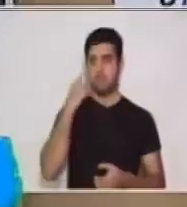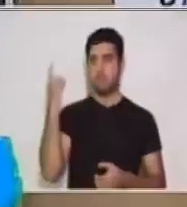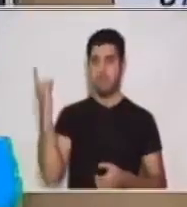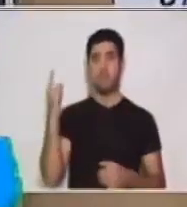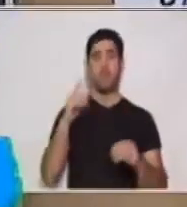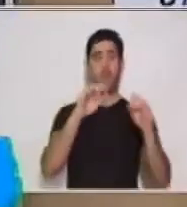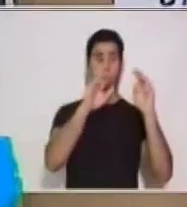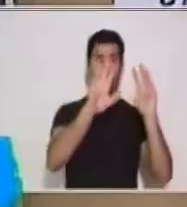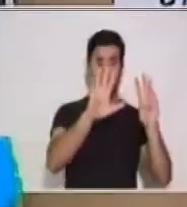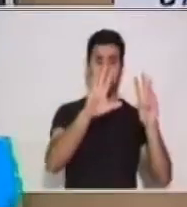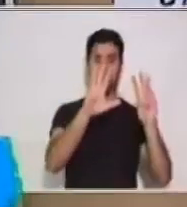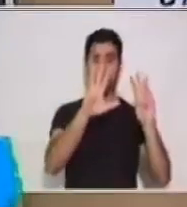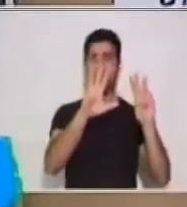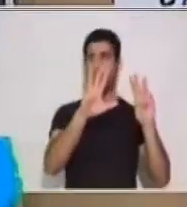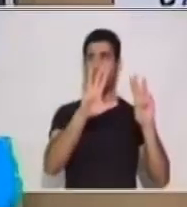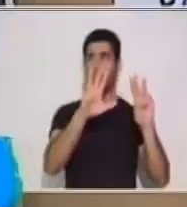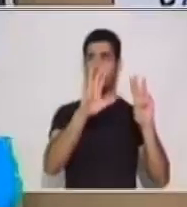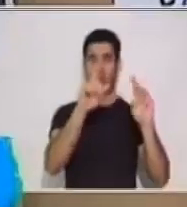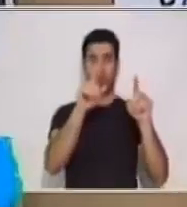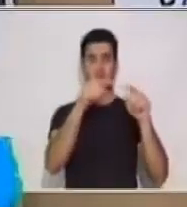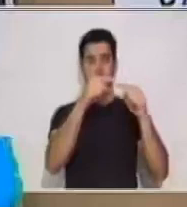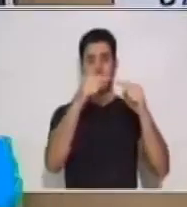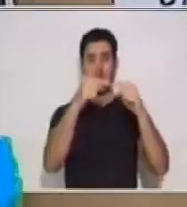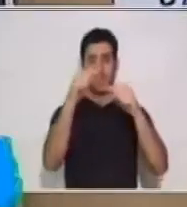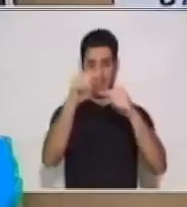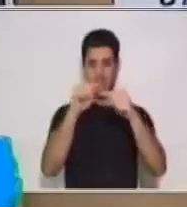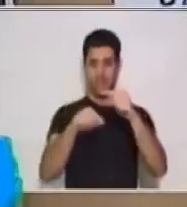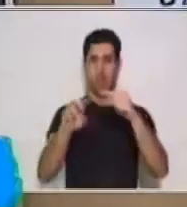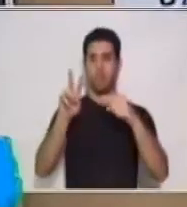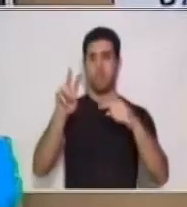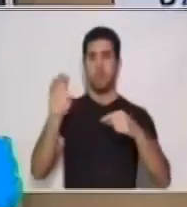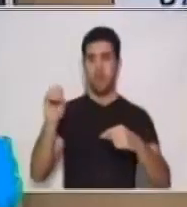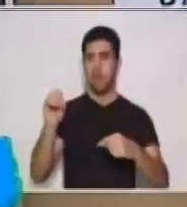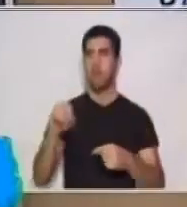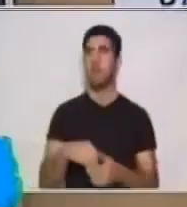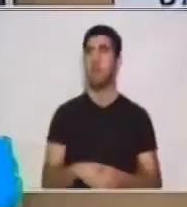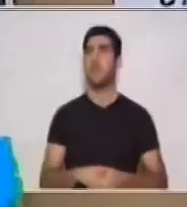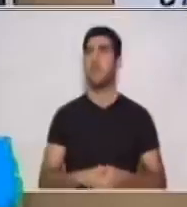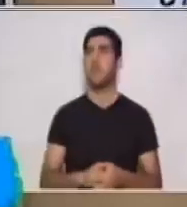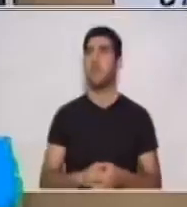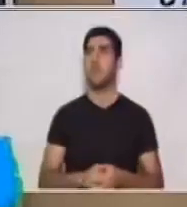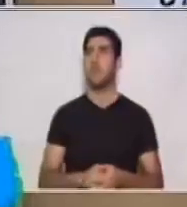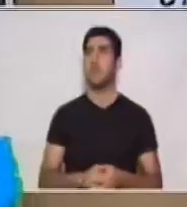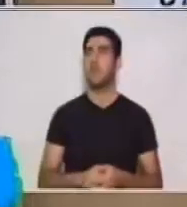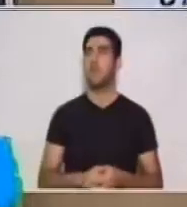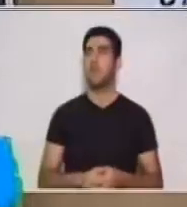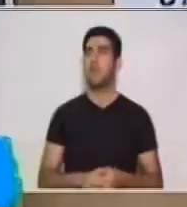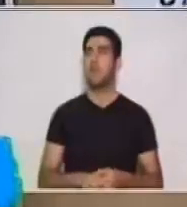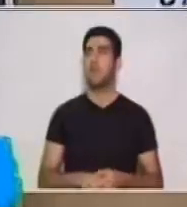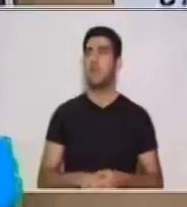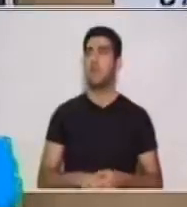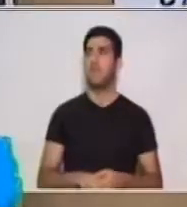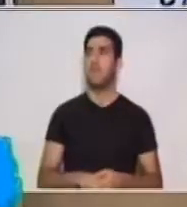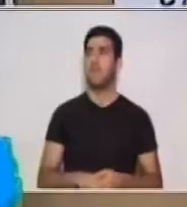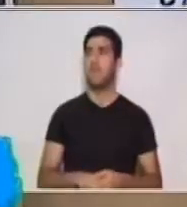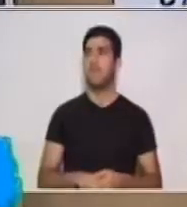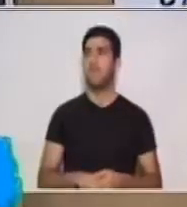y me queda que 8 es a 20. Ahora, la cuarta parte de 8 es 2